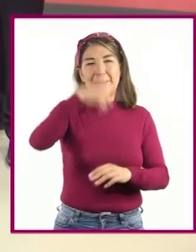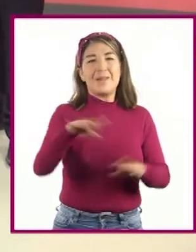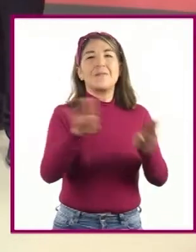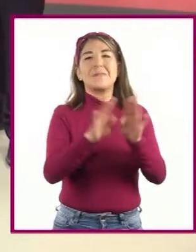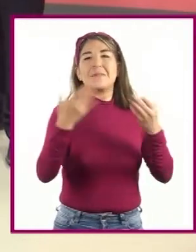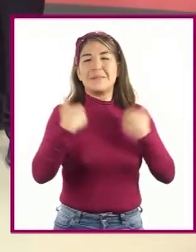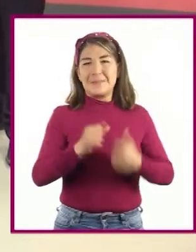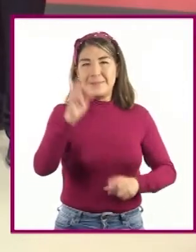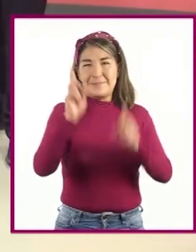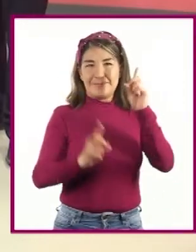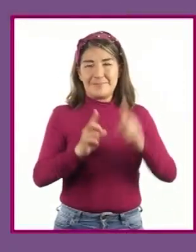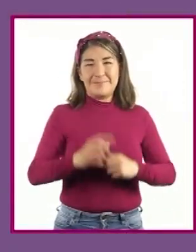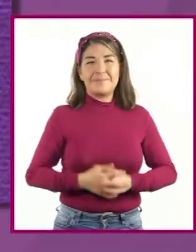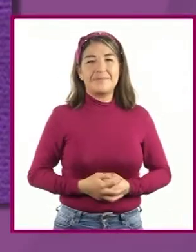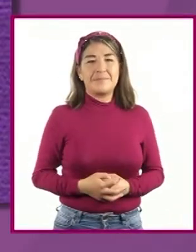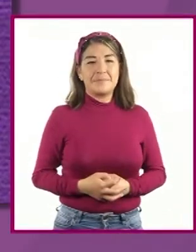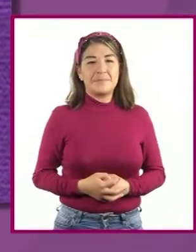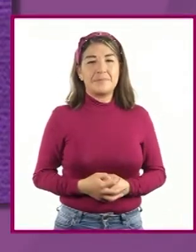despejando algunas dudas.